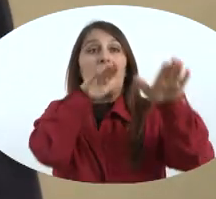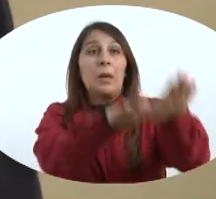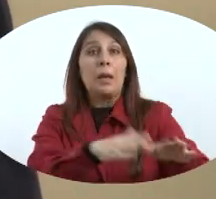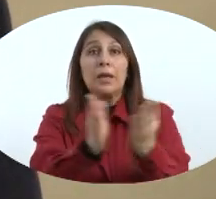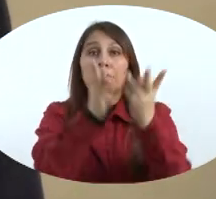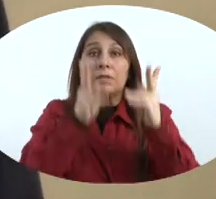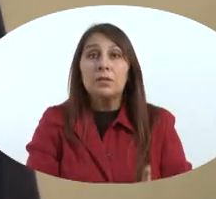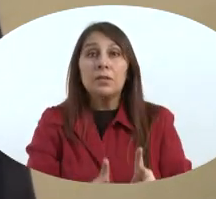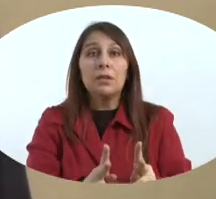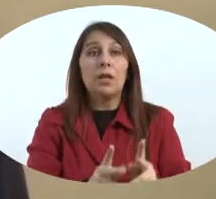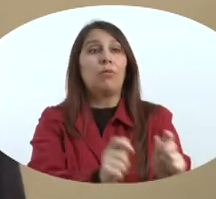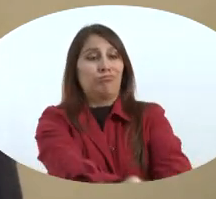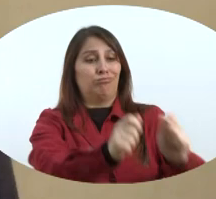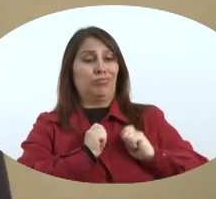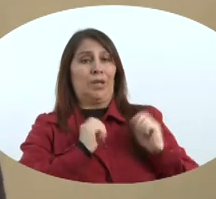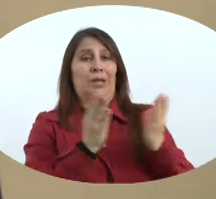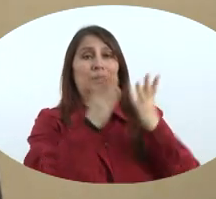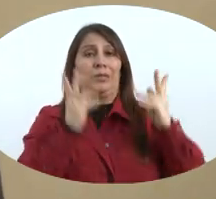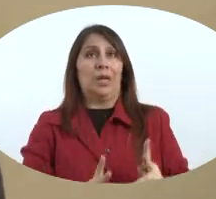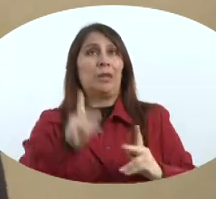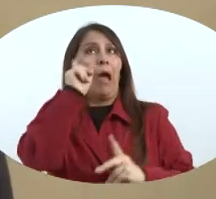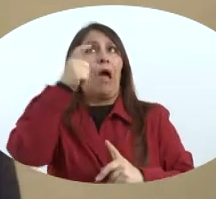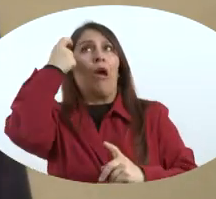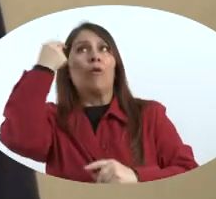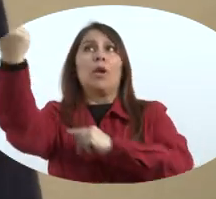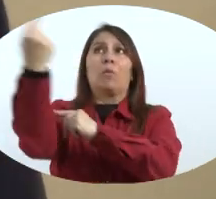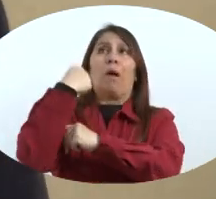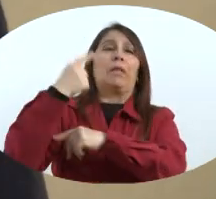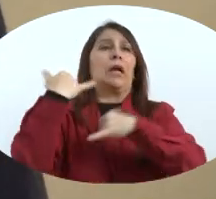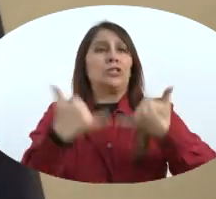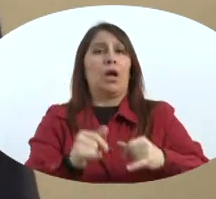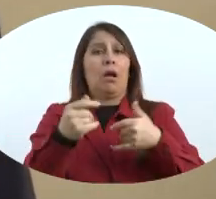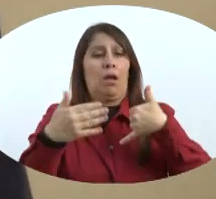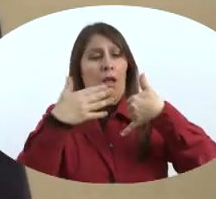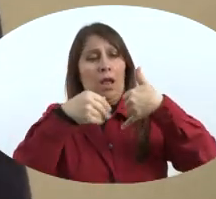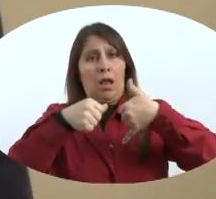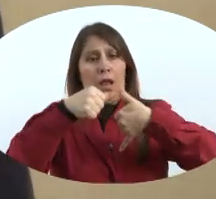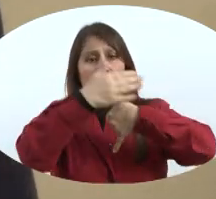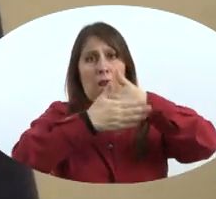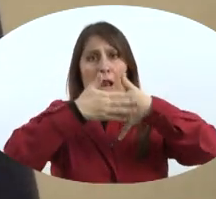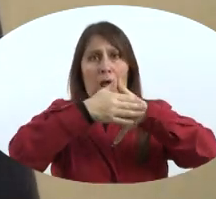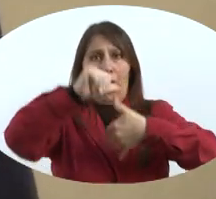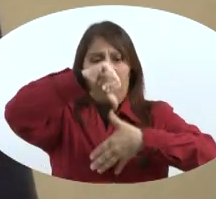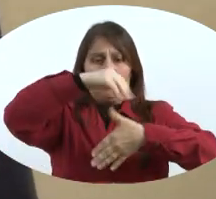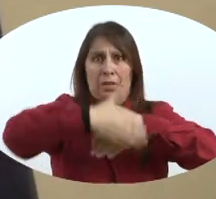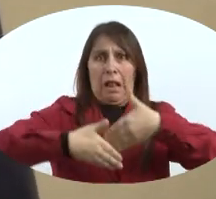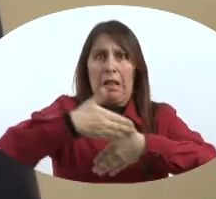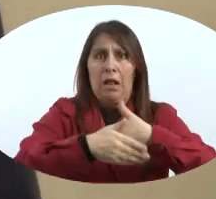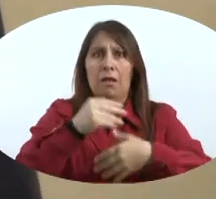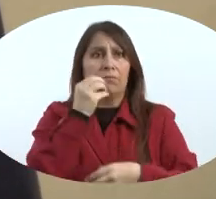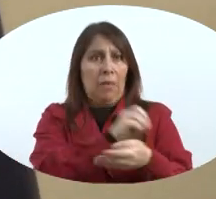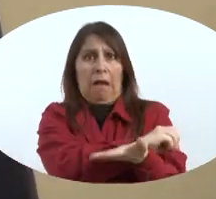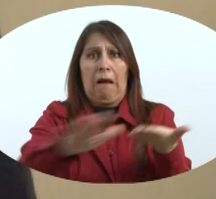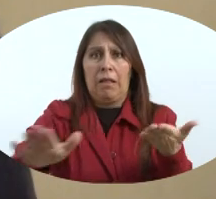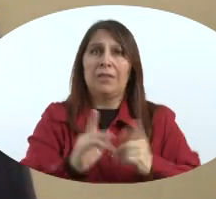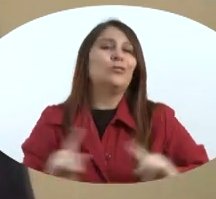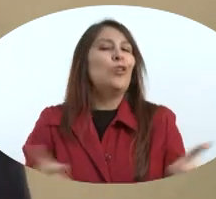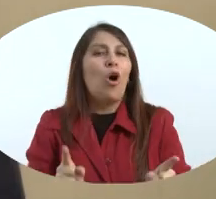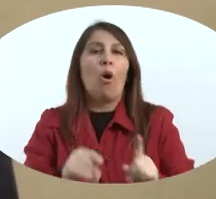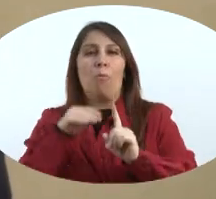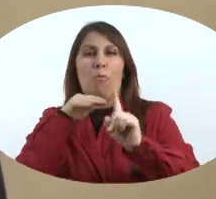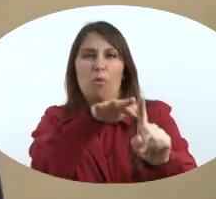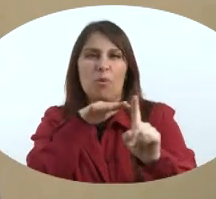nos la dieron a nosotros los estudiantes los gobiernos nacionales en toda latinoamérica gratis eso fue que se lo ganaron con movilización